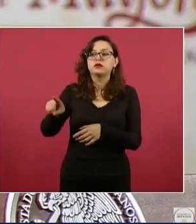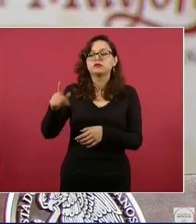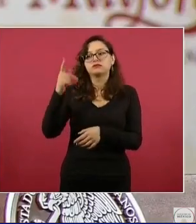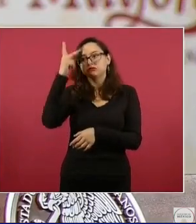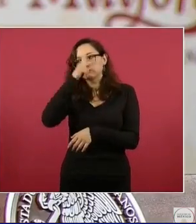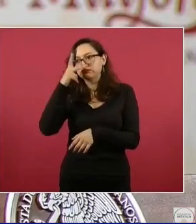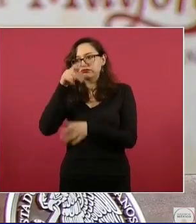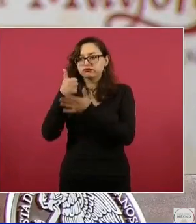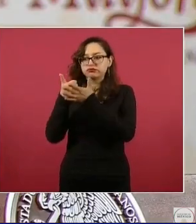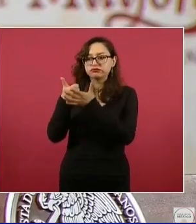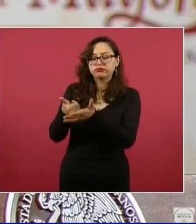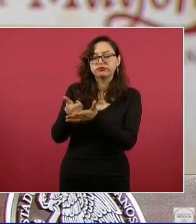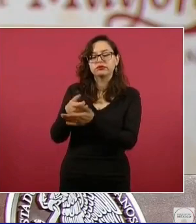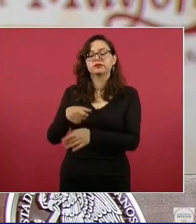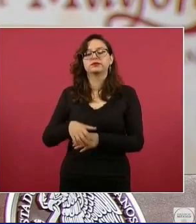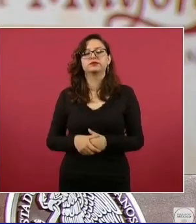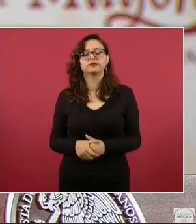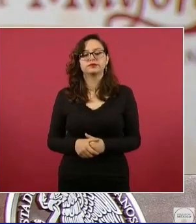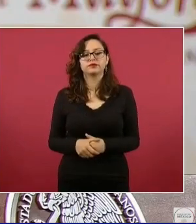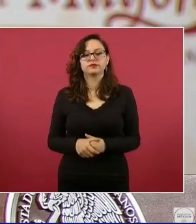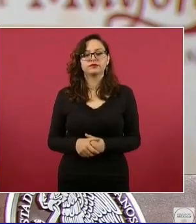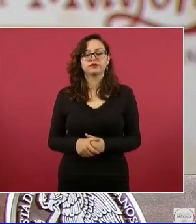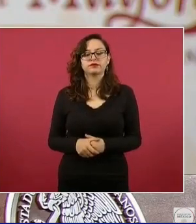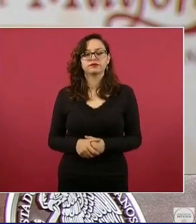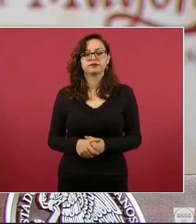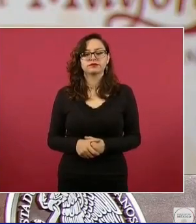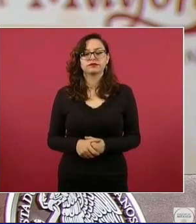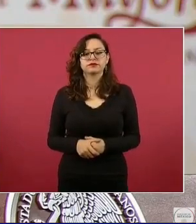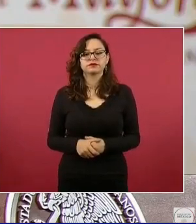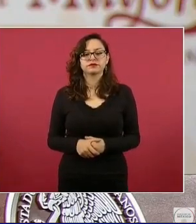personal que se trasladó al área.